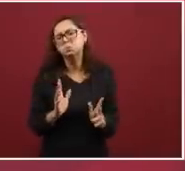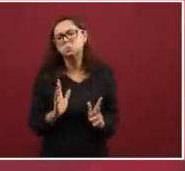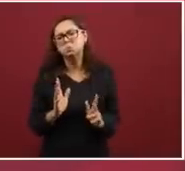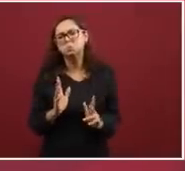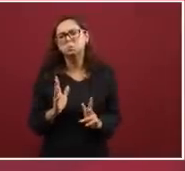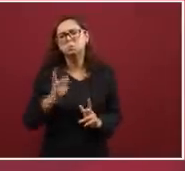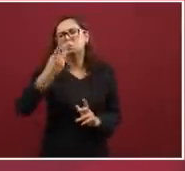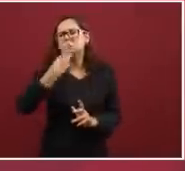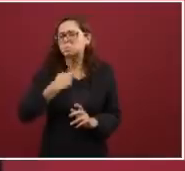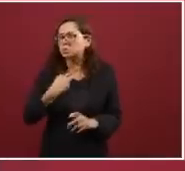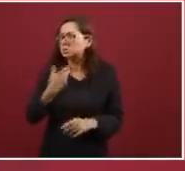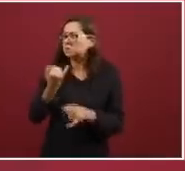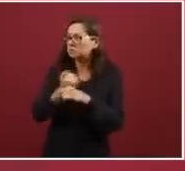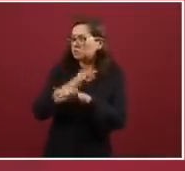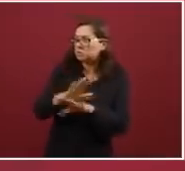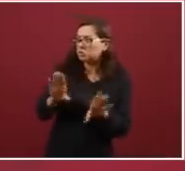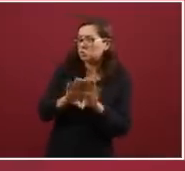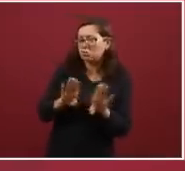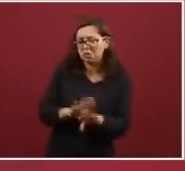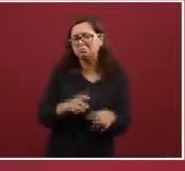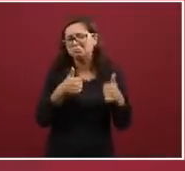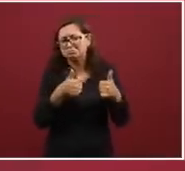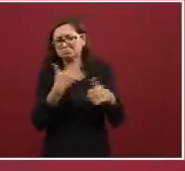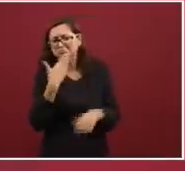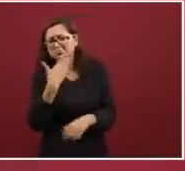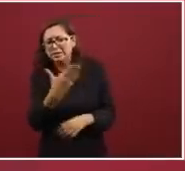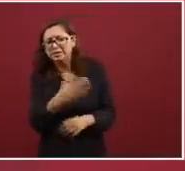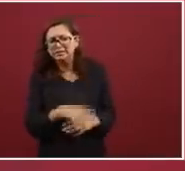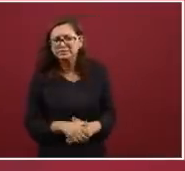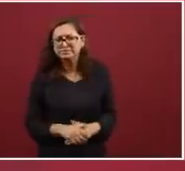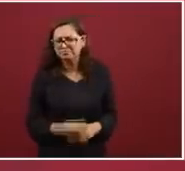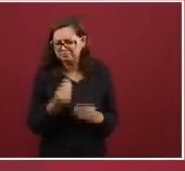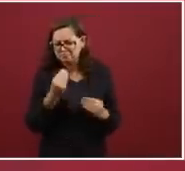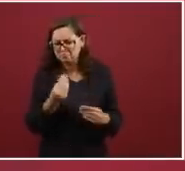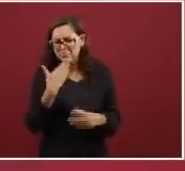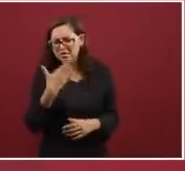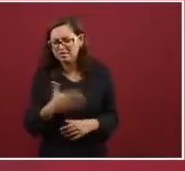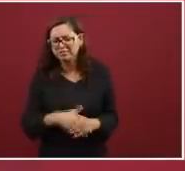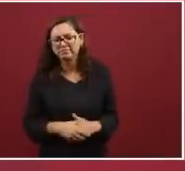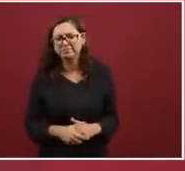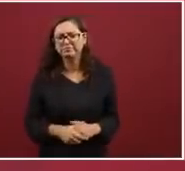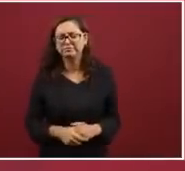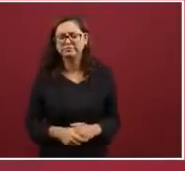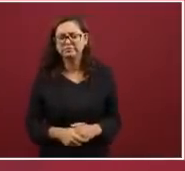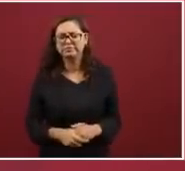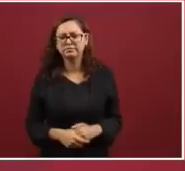ves la información? Muy bien, muy bien.